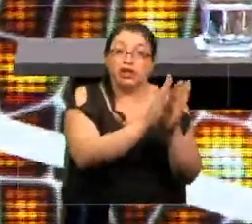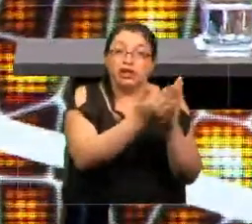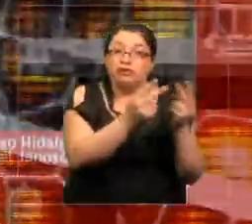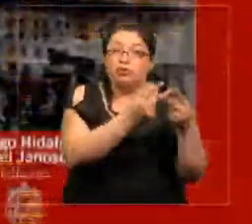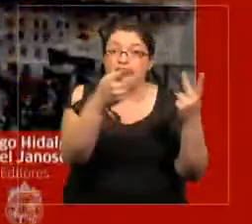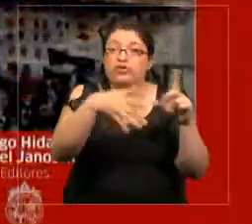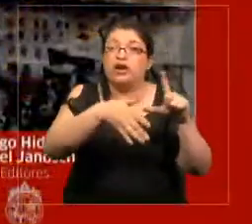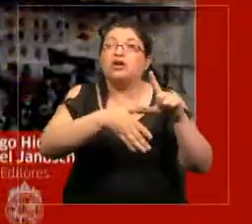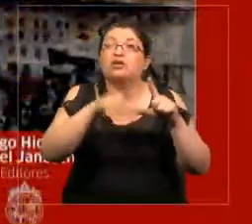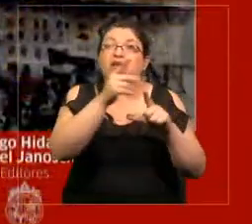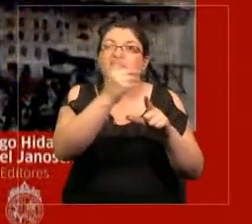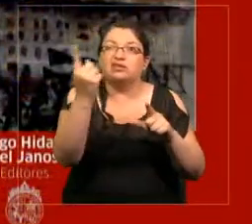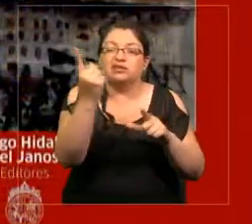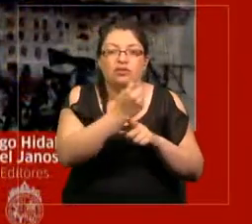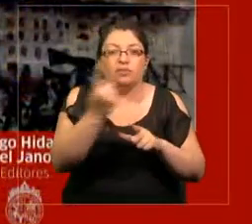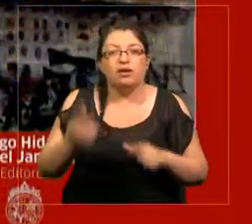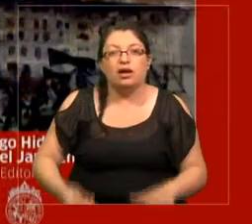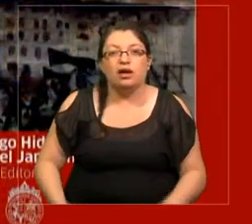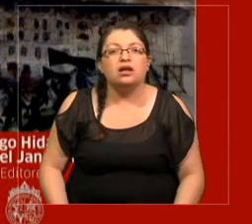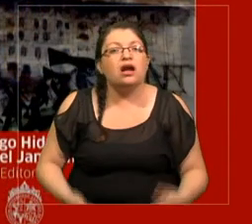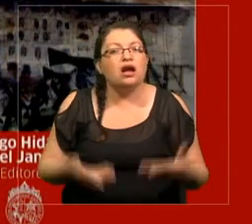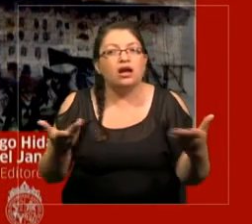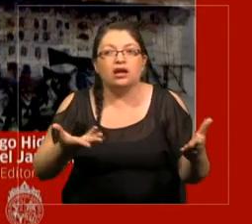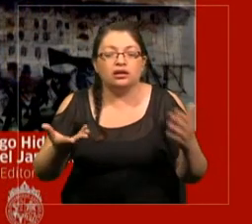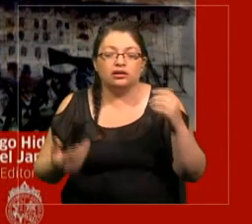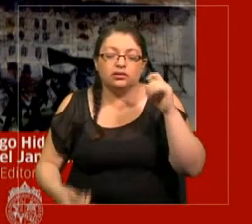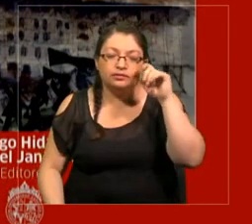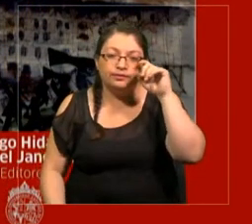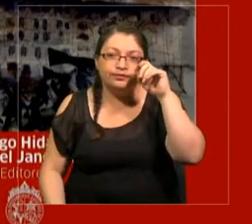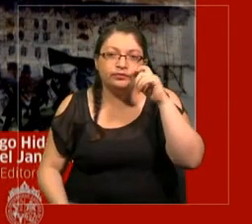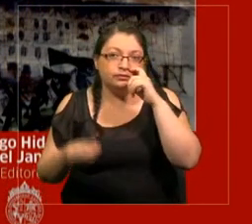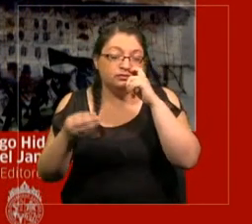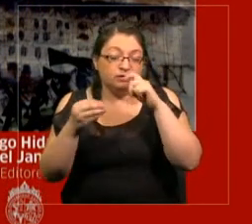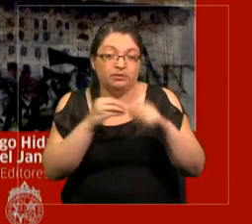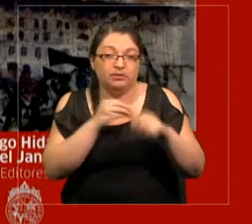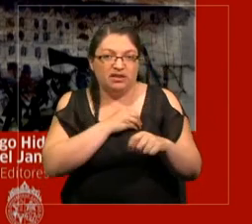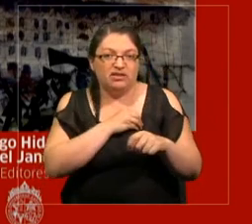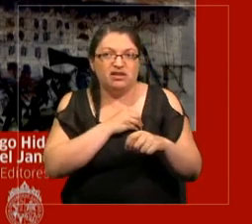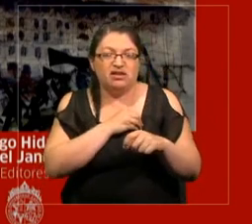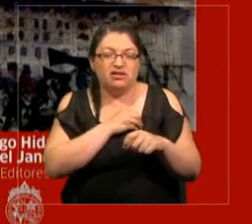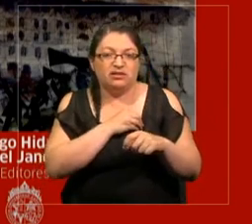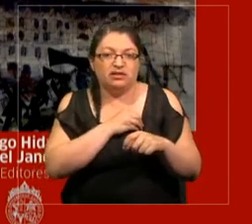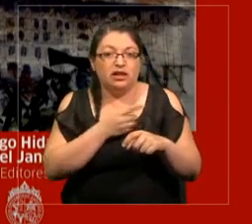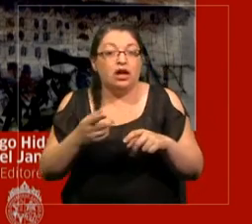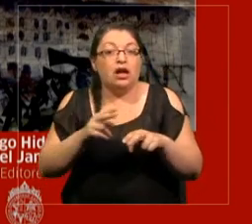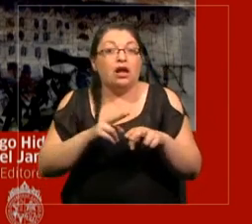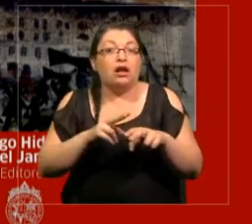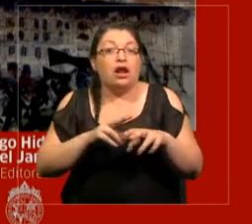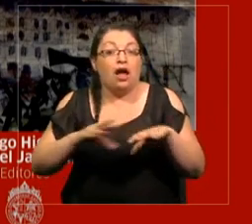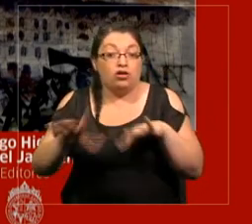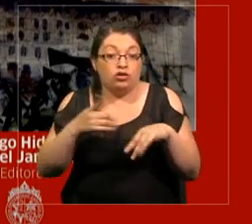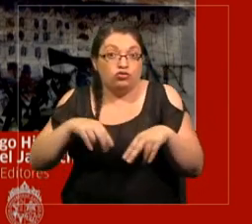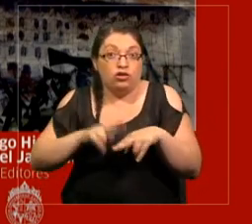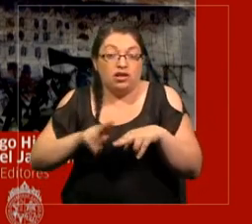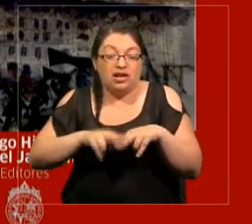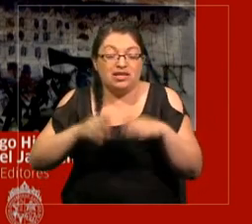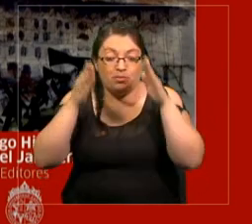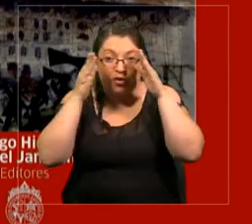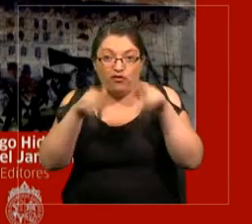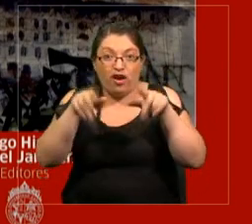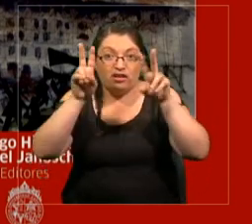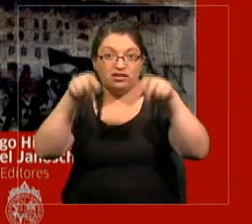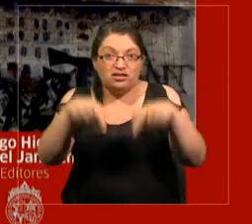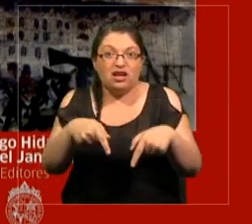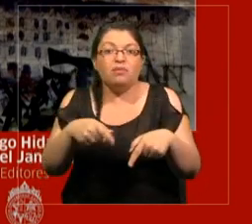latinoamérica es que lamentablemente las acciones que estábamos que estamos llevando a cabo en este ámbito general